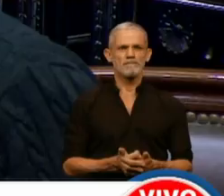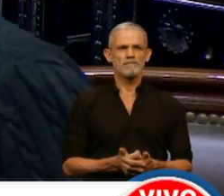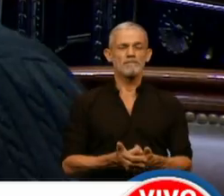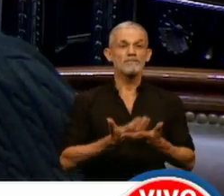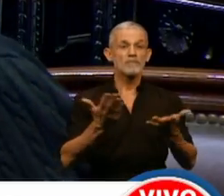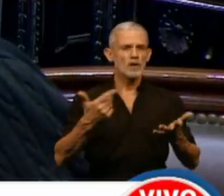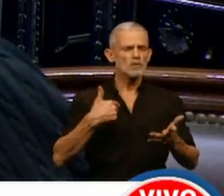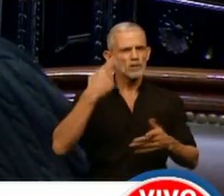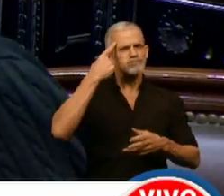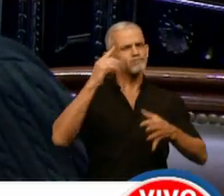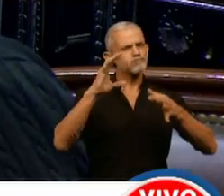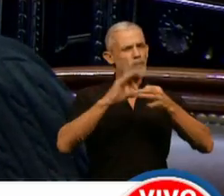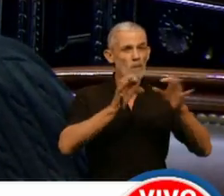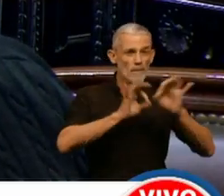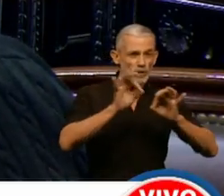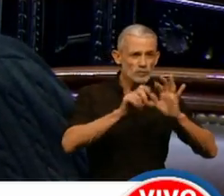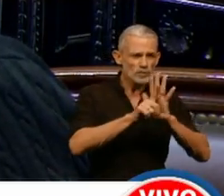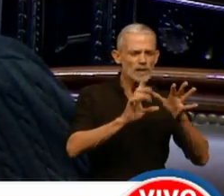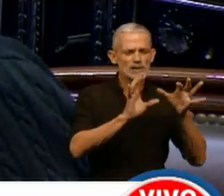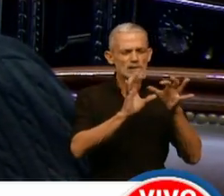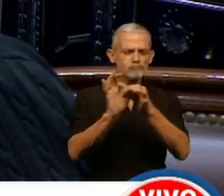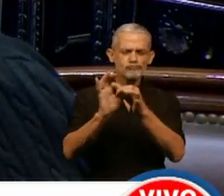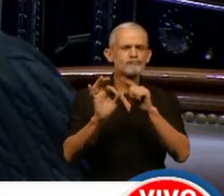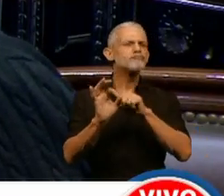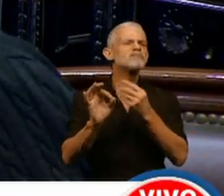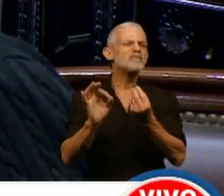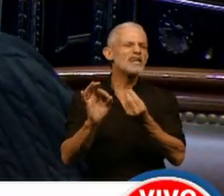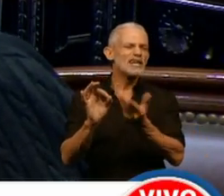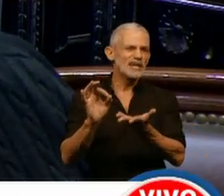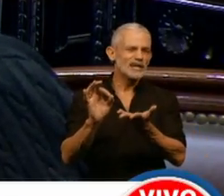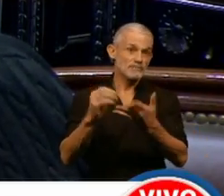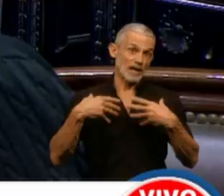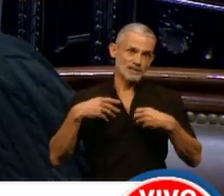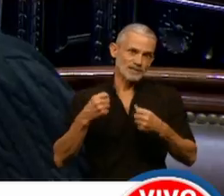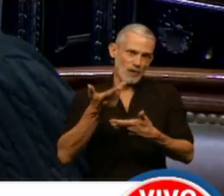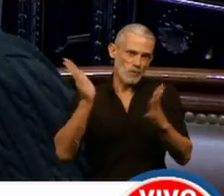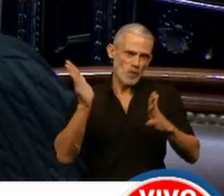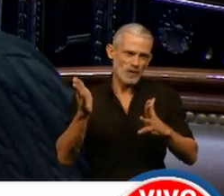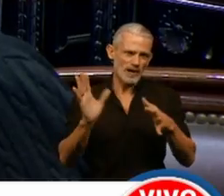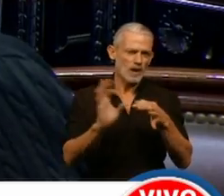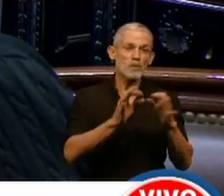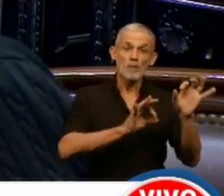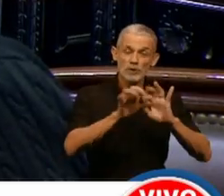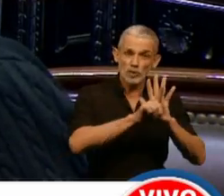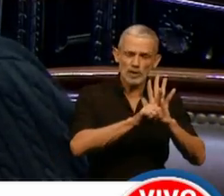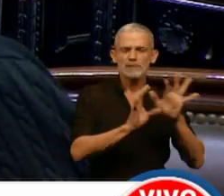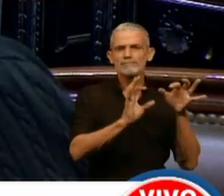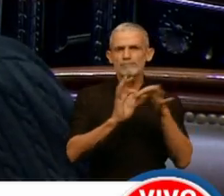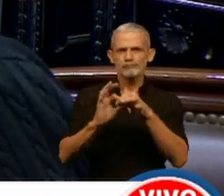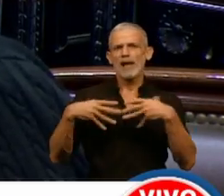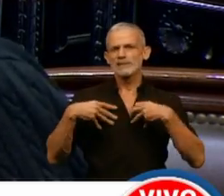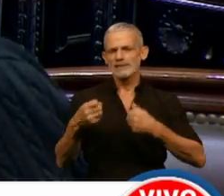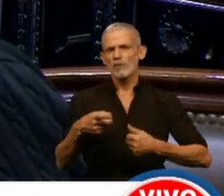yo vinculó este proyecto y lo correlaciona con la salud pública es un proyecto que tiene que ver